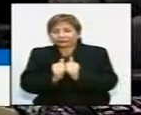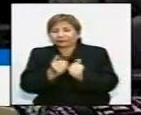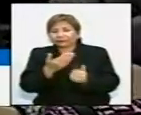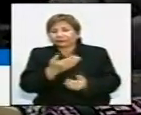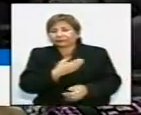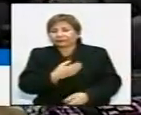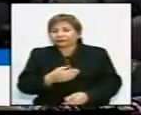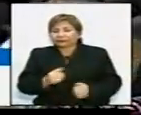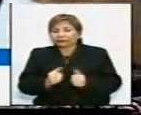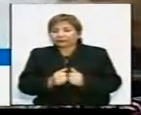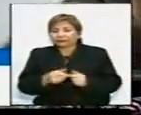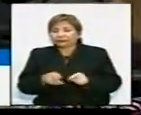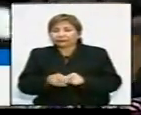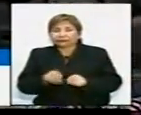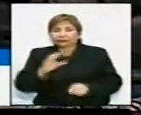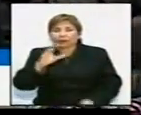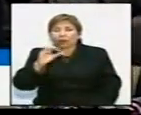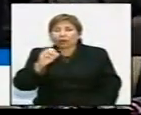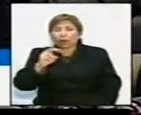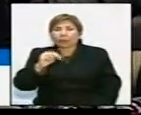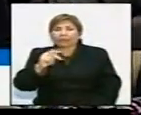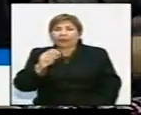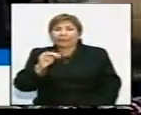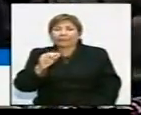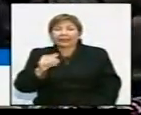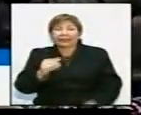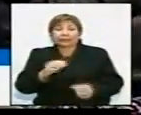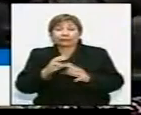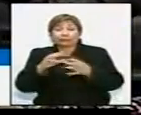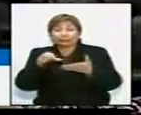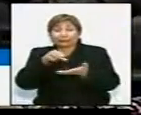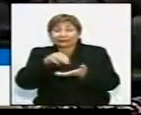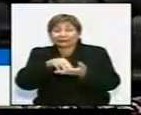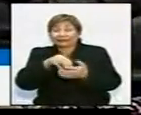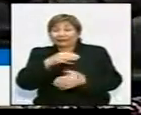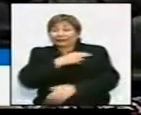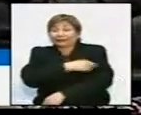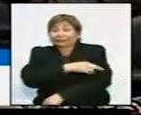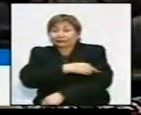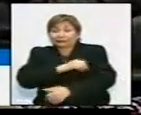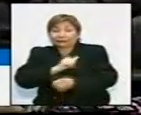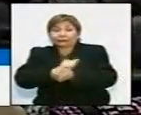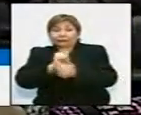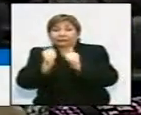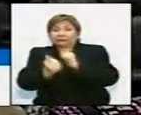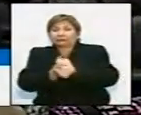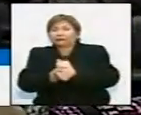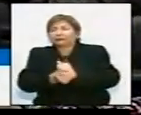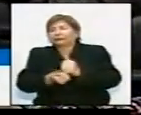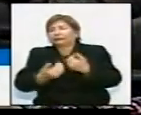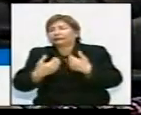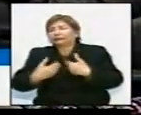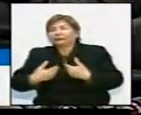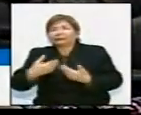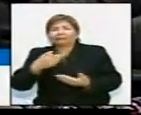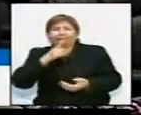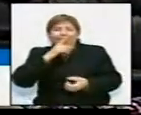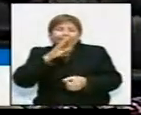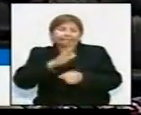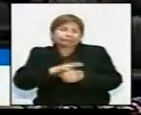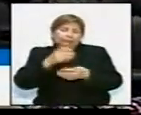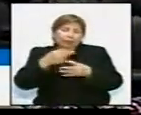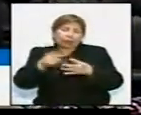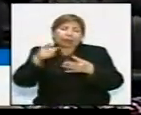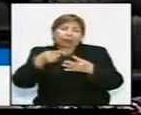señora presidenta, como en el caso de Contamana, por ejemplo, que era centro de salud, para que se convierta en hospital, pero ha tenido que cumplir los